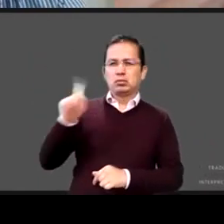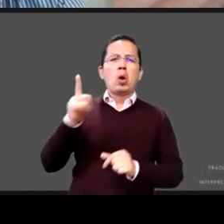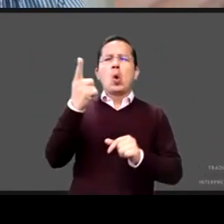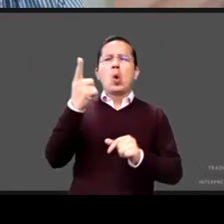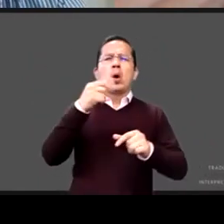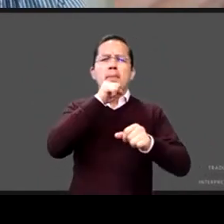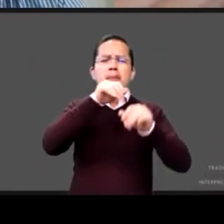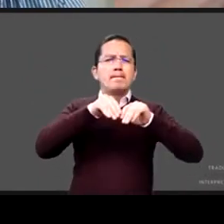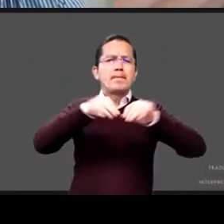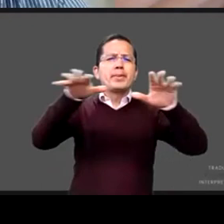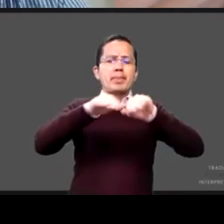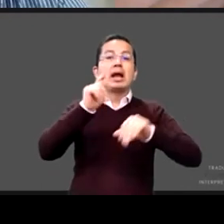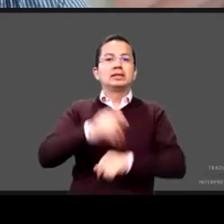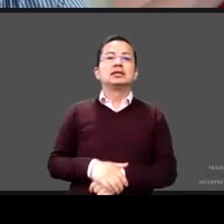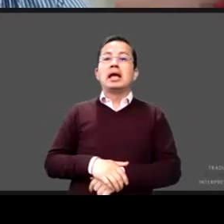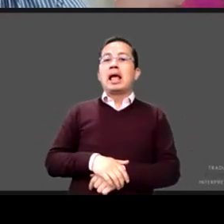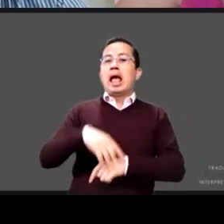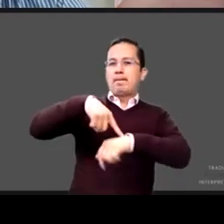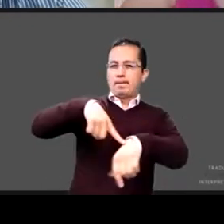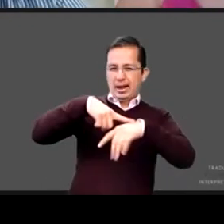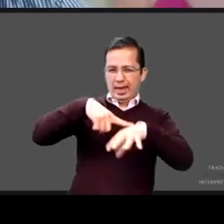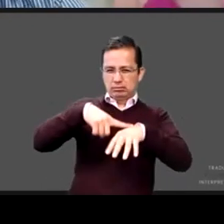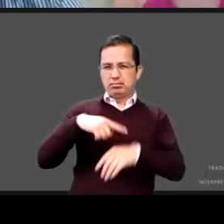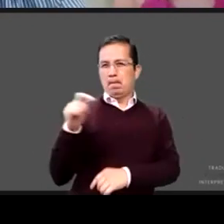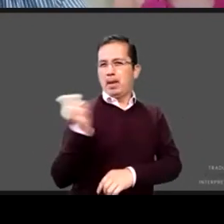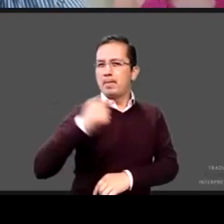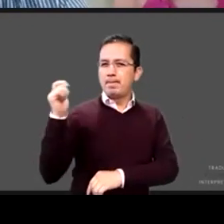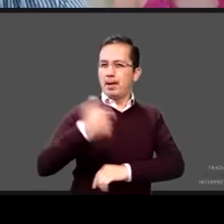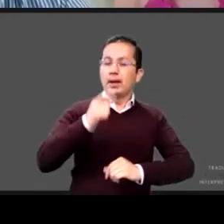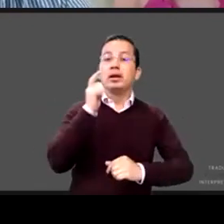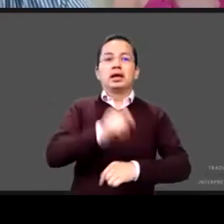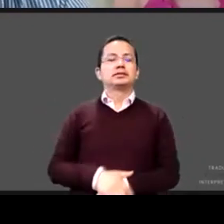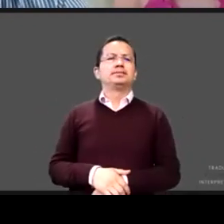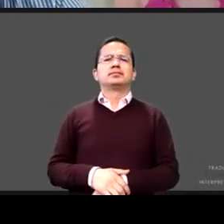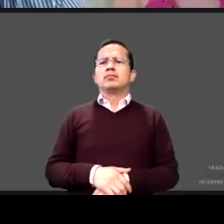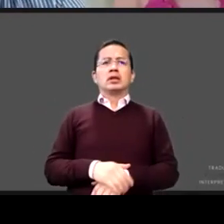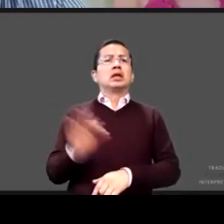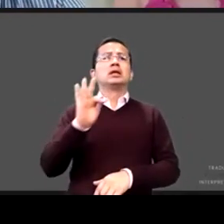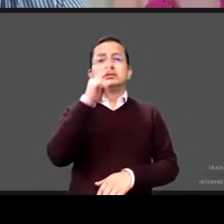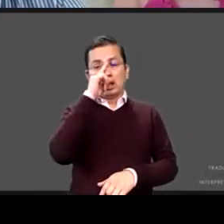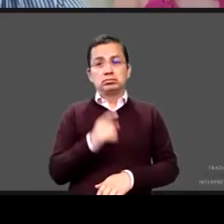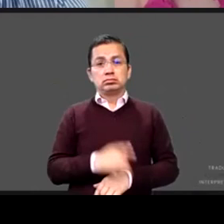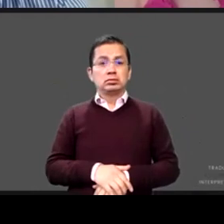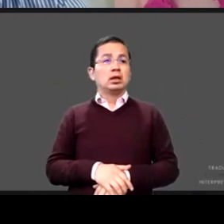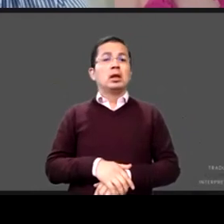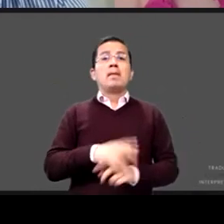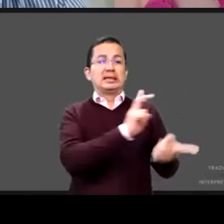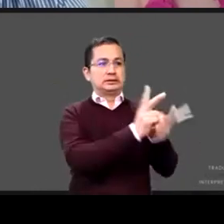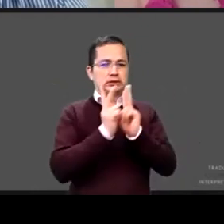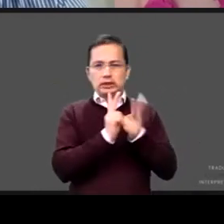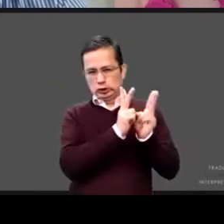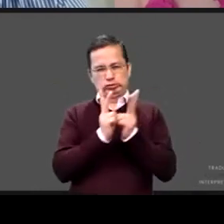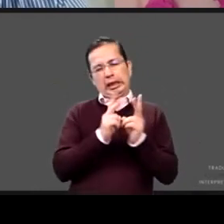the Bell, en la cual se llamaba a los vecinos a simplemente tocar el timbre cuando en la casa